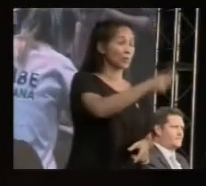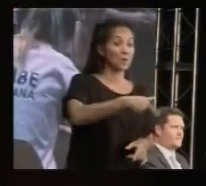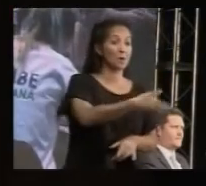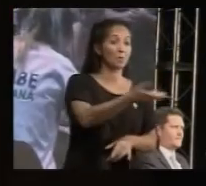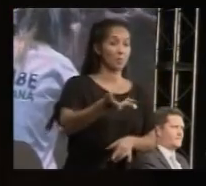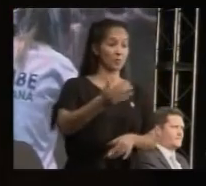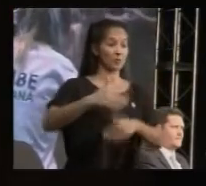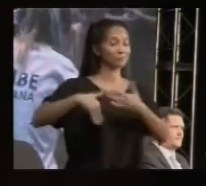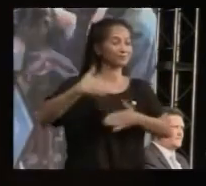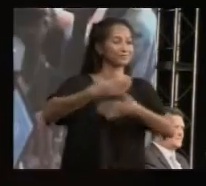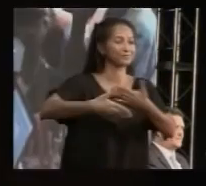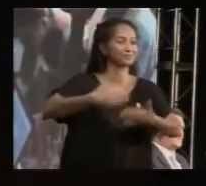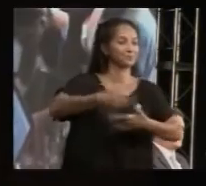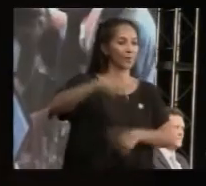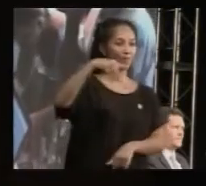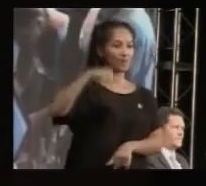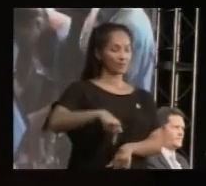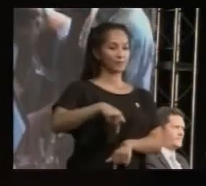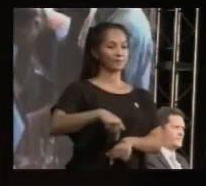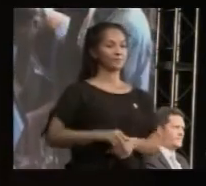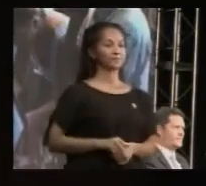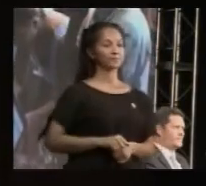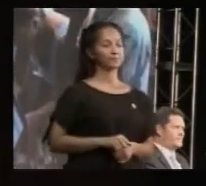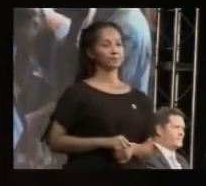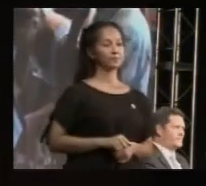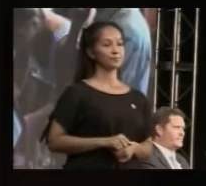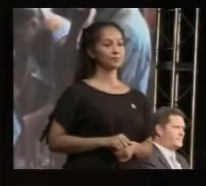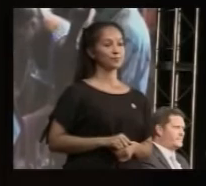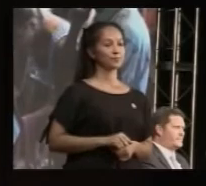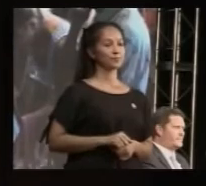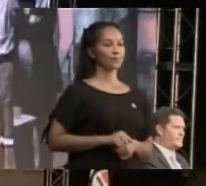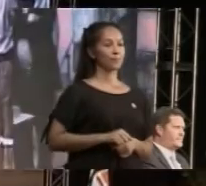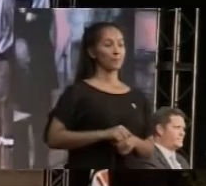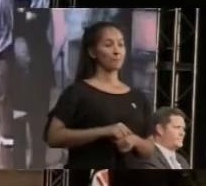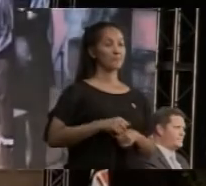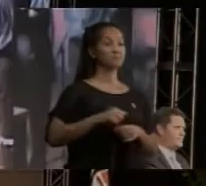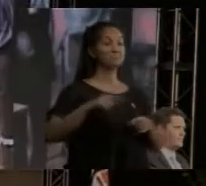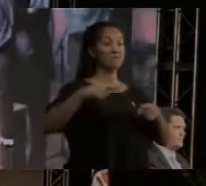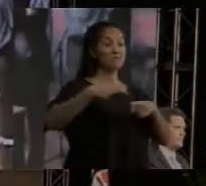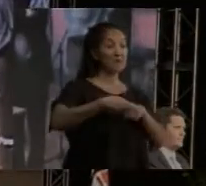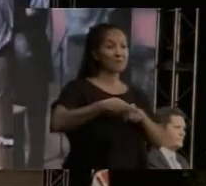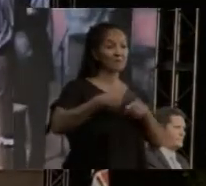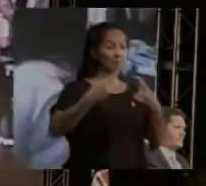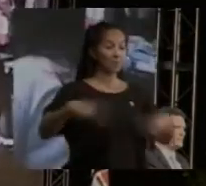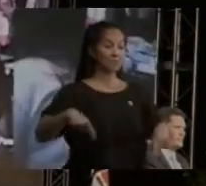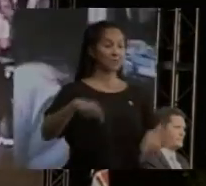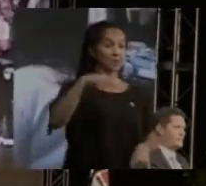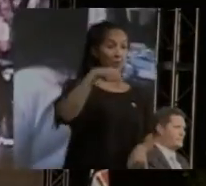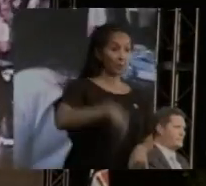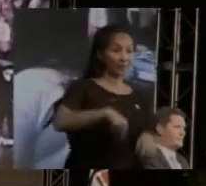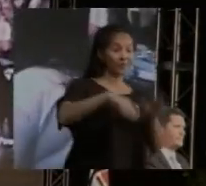evolucionando durante los años, más allá de las banderías partidarias. Nuestra